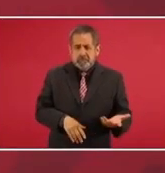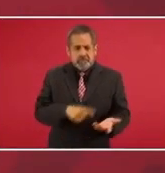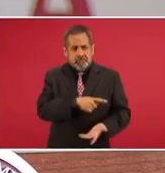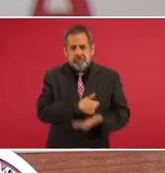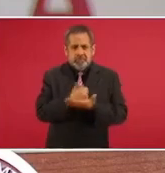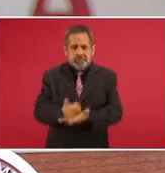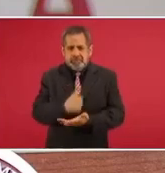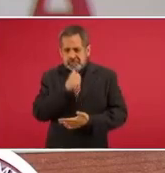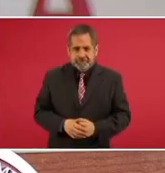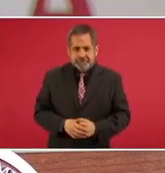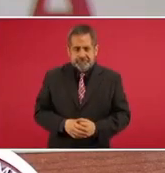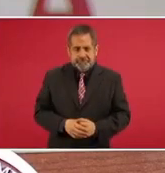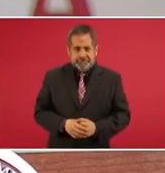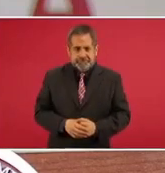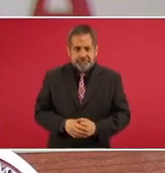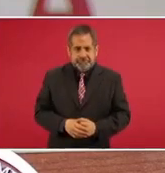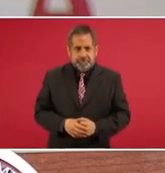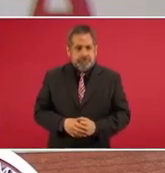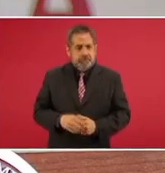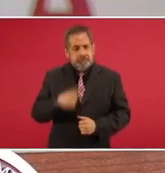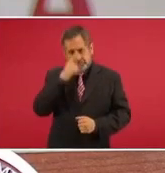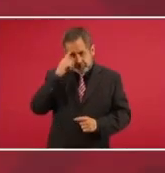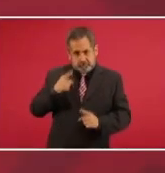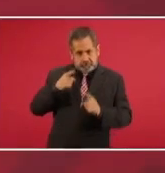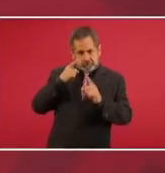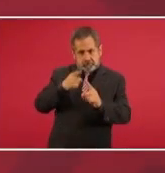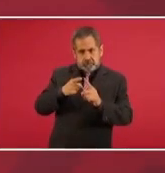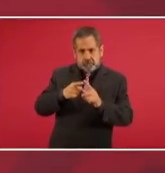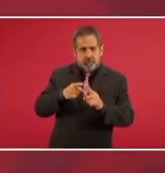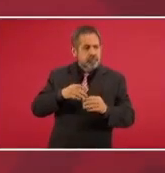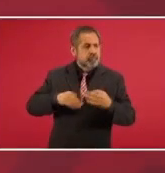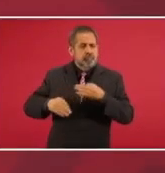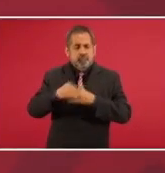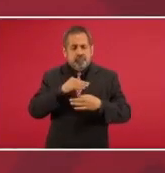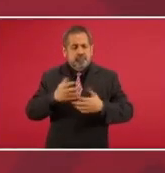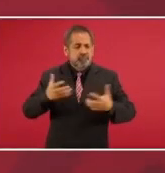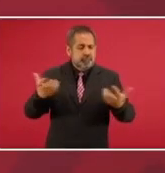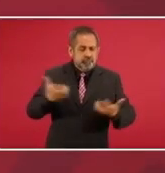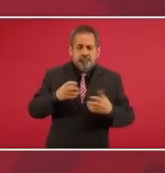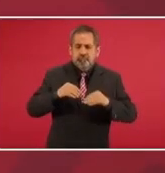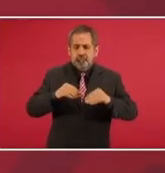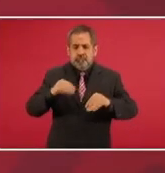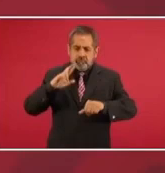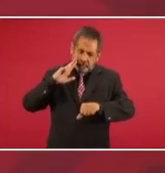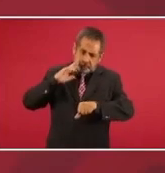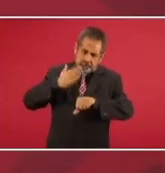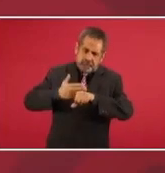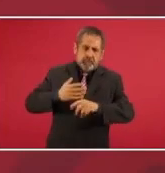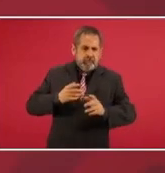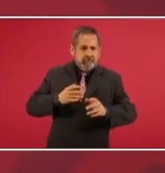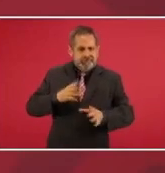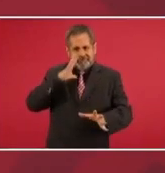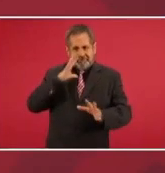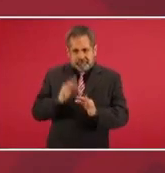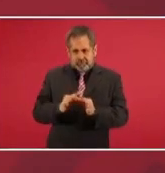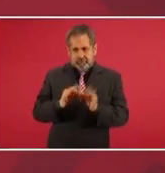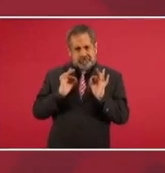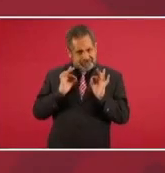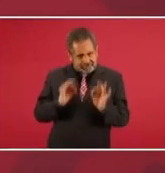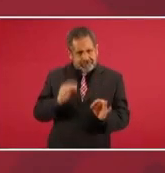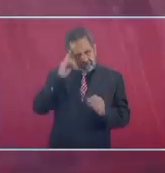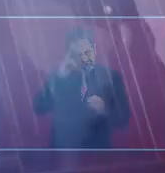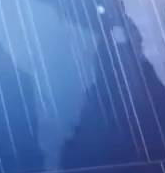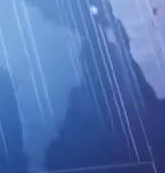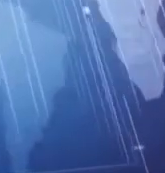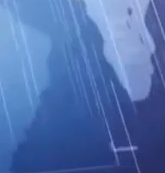ayuda en nada el propósito es que actuemos con responsabilidad para salir adelante y